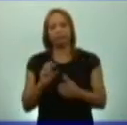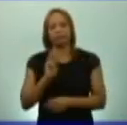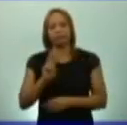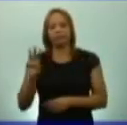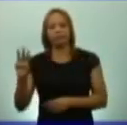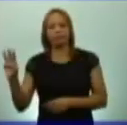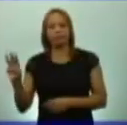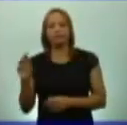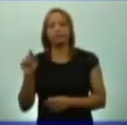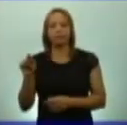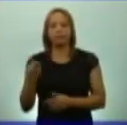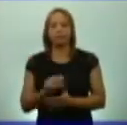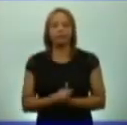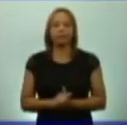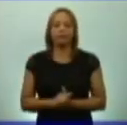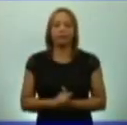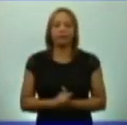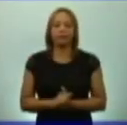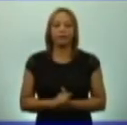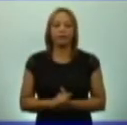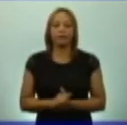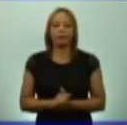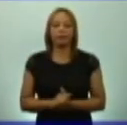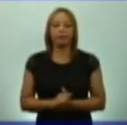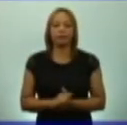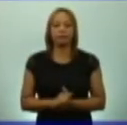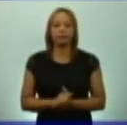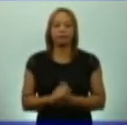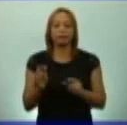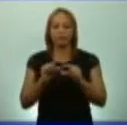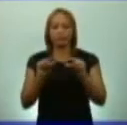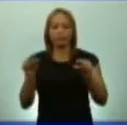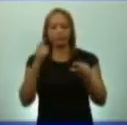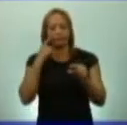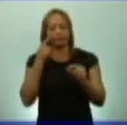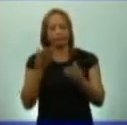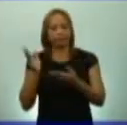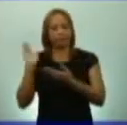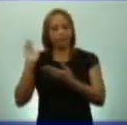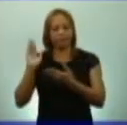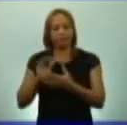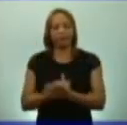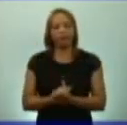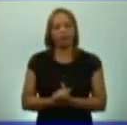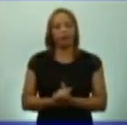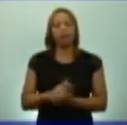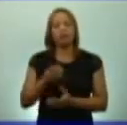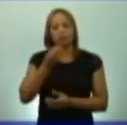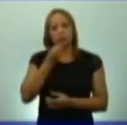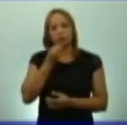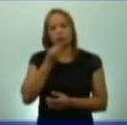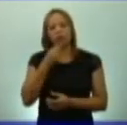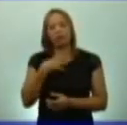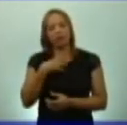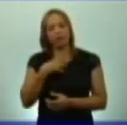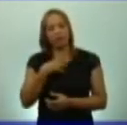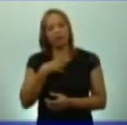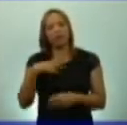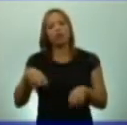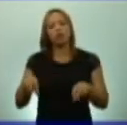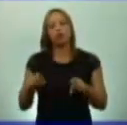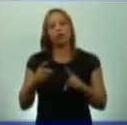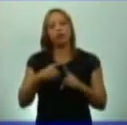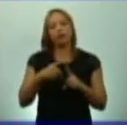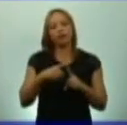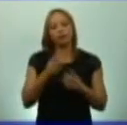www.apcalis.cu Mi Clase TV. Desde allí podrás tener esta nueva teleclase y